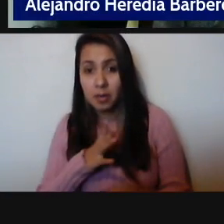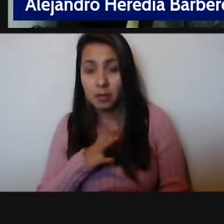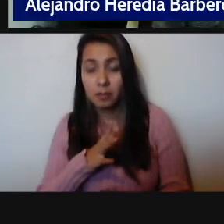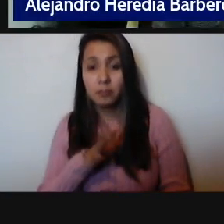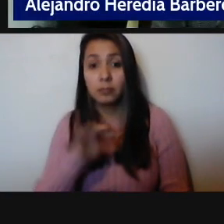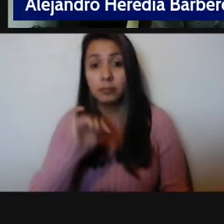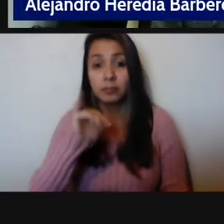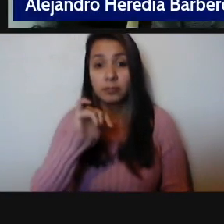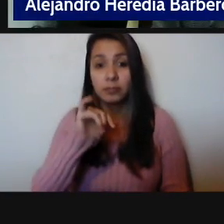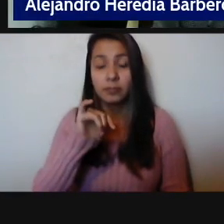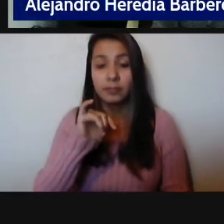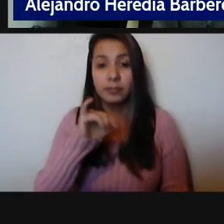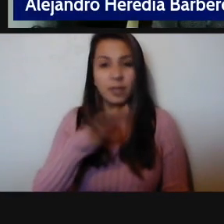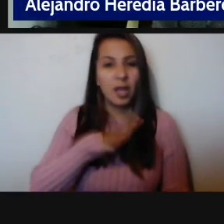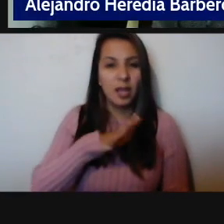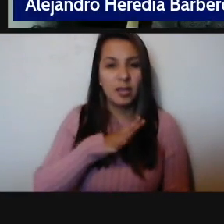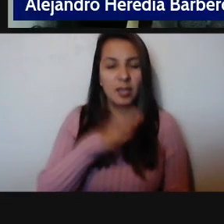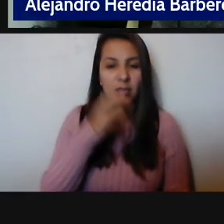todavía no tenemos preguntas.